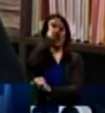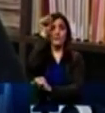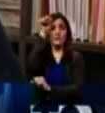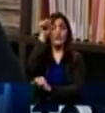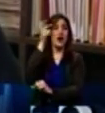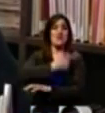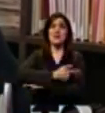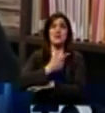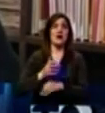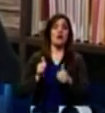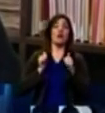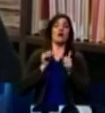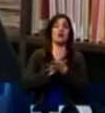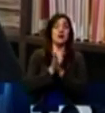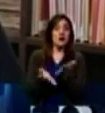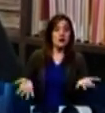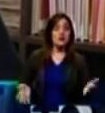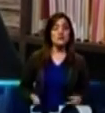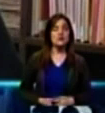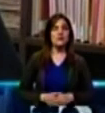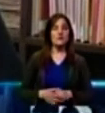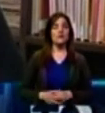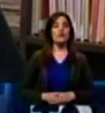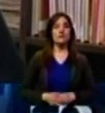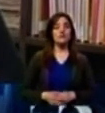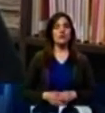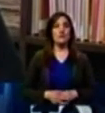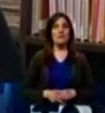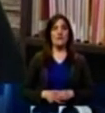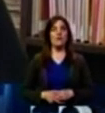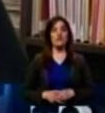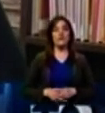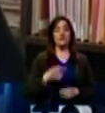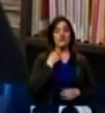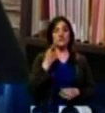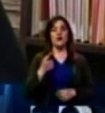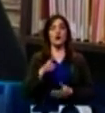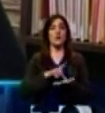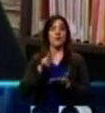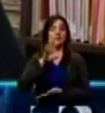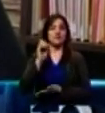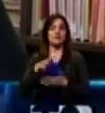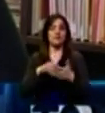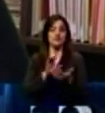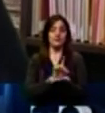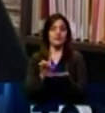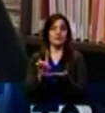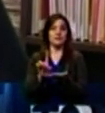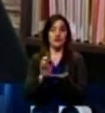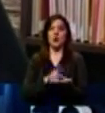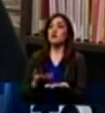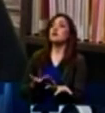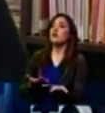sin un solo día de descanso. Y además en muchos de los casos también te dicen, te pago $20 a la semana. Y no te